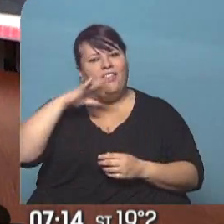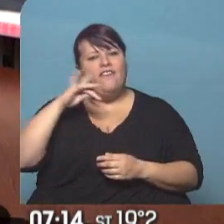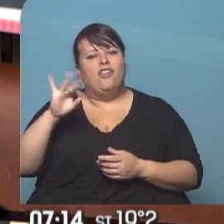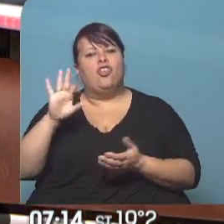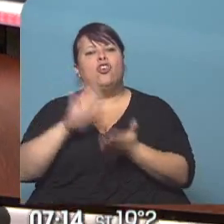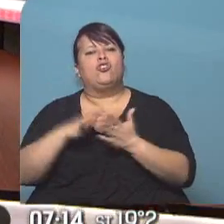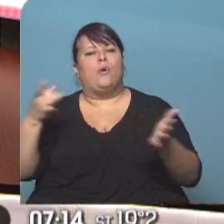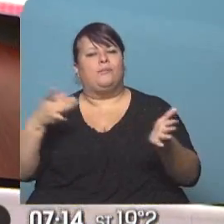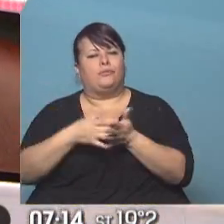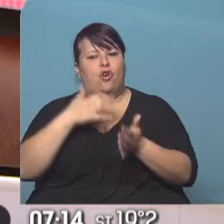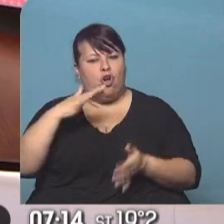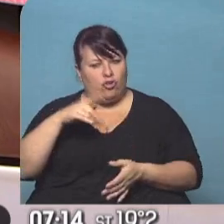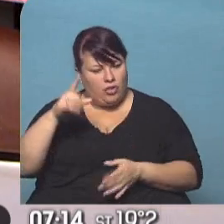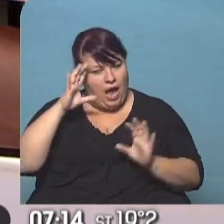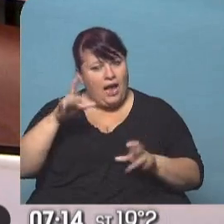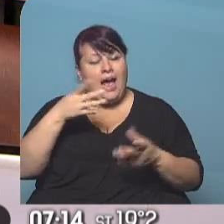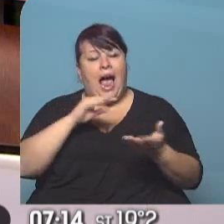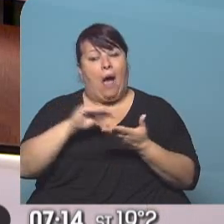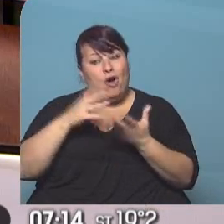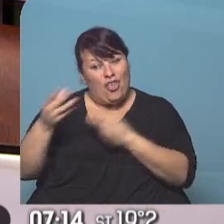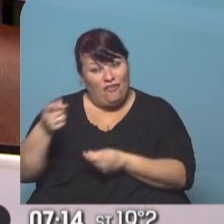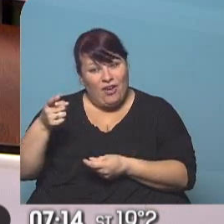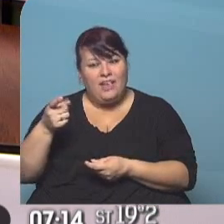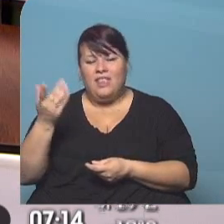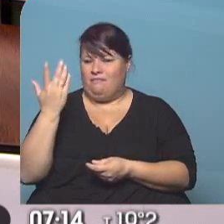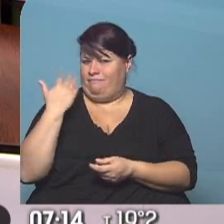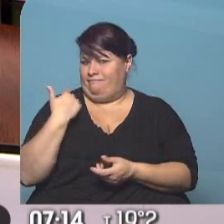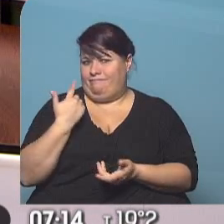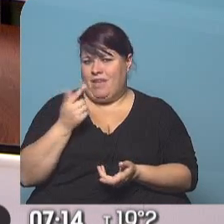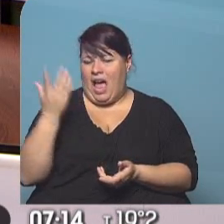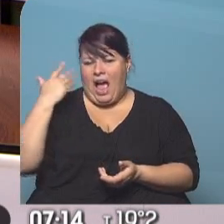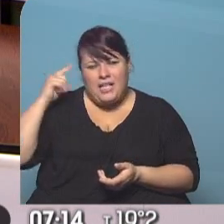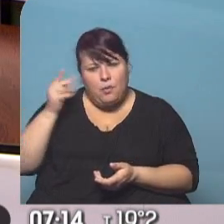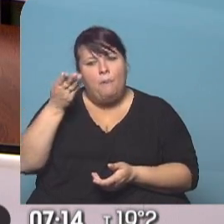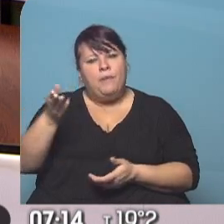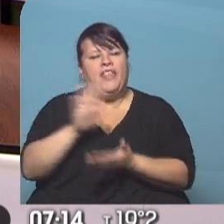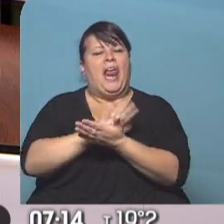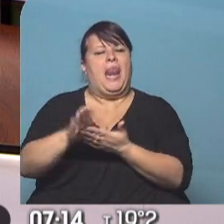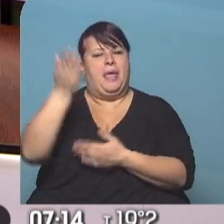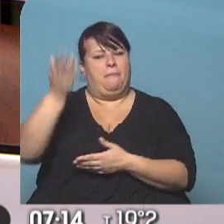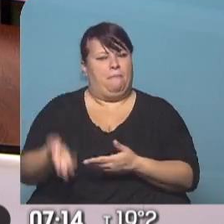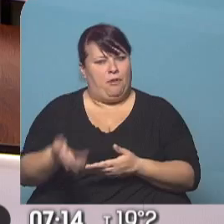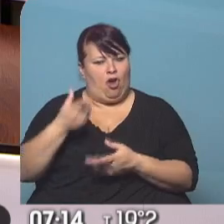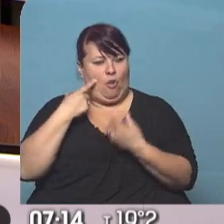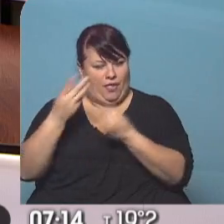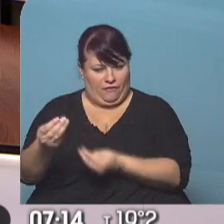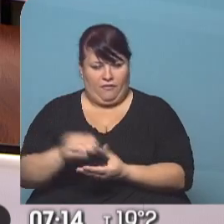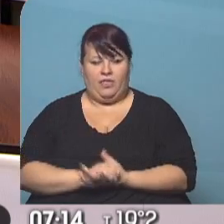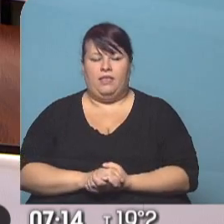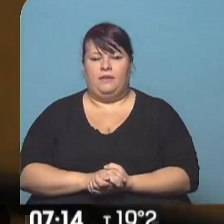tragedia de Once. Recordemos que la defensa de Devido hace algunos días pidió la absolución de su defendido.